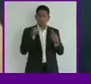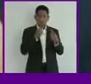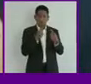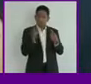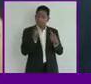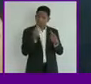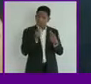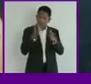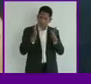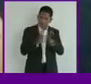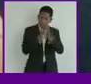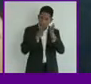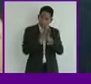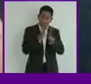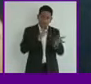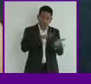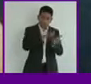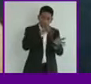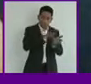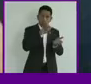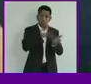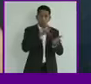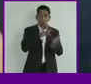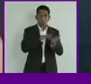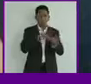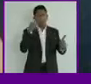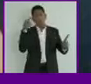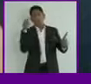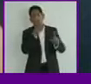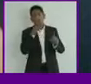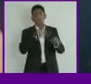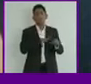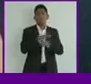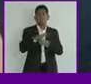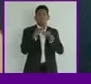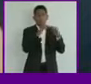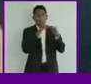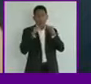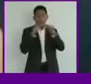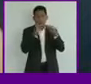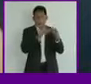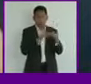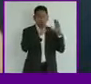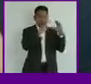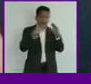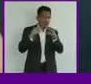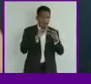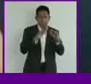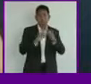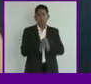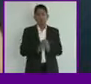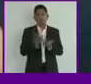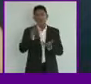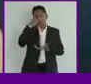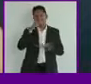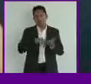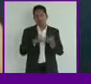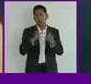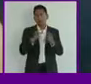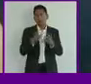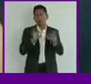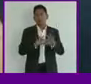temas y que tienen por objetivo cultivar la democracia y educación. Creo que es una gran oportunidad de reflexionar la manera en la